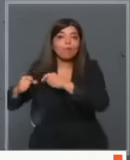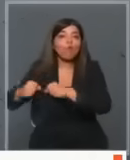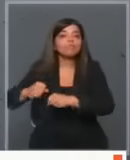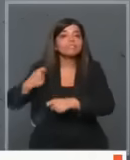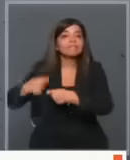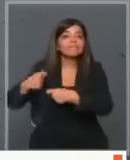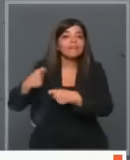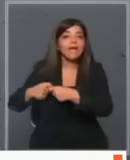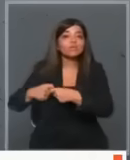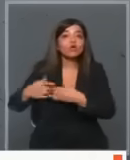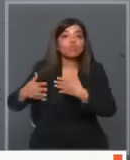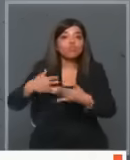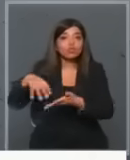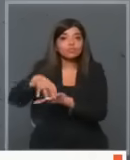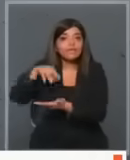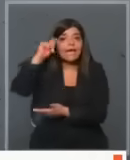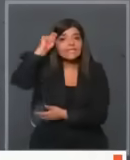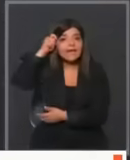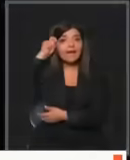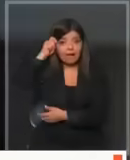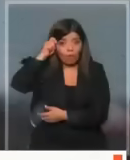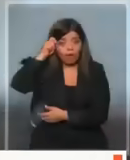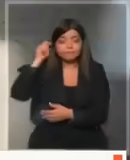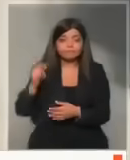en Rancagua.